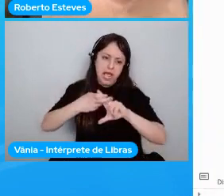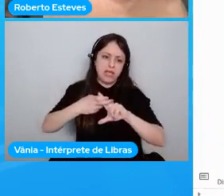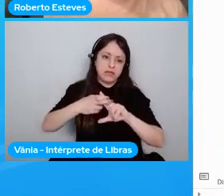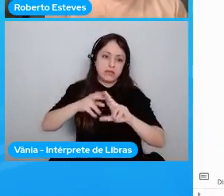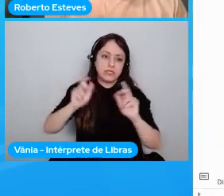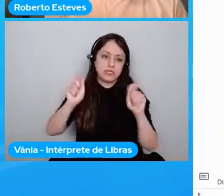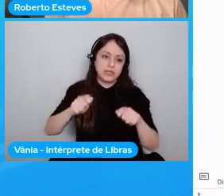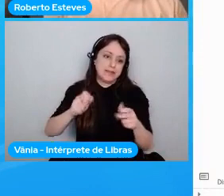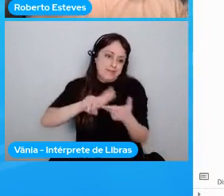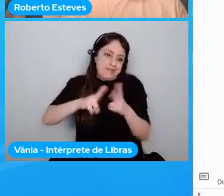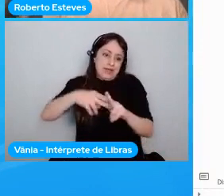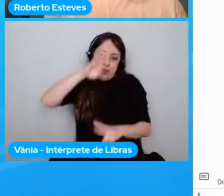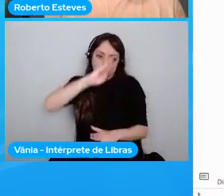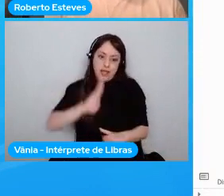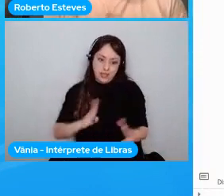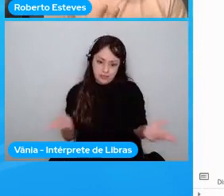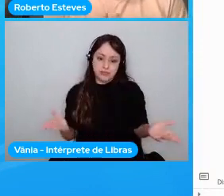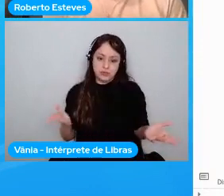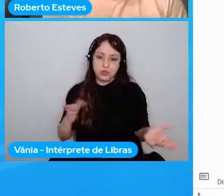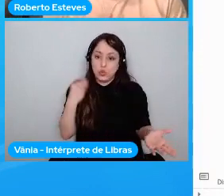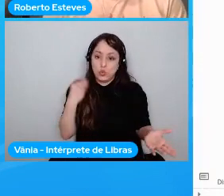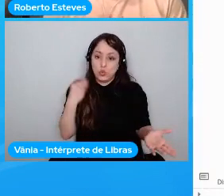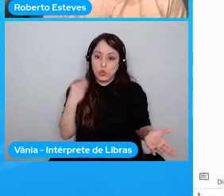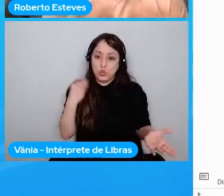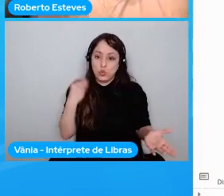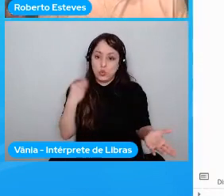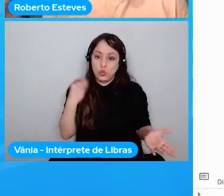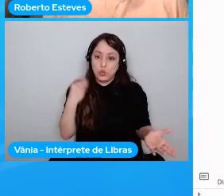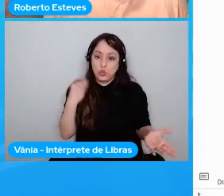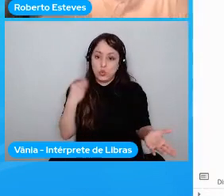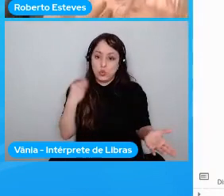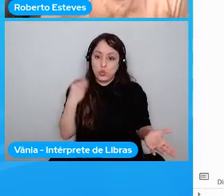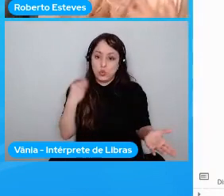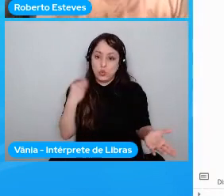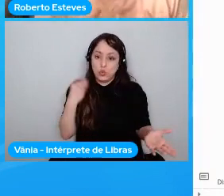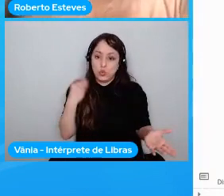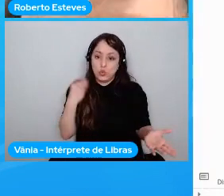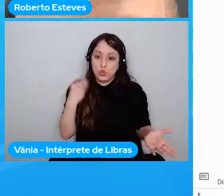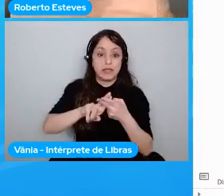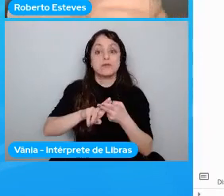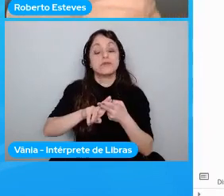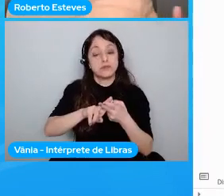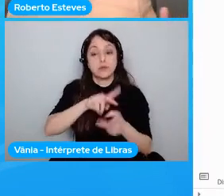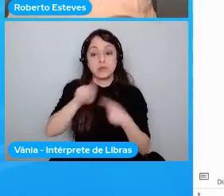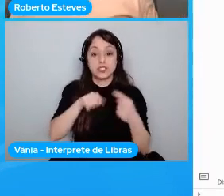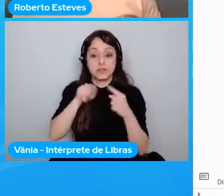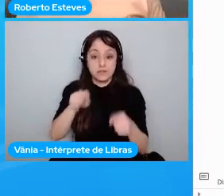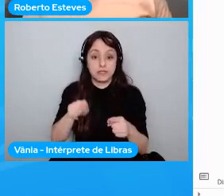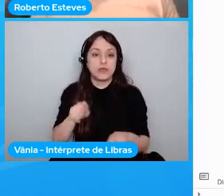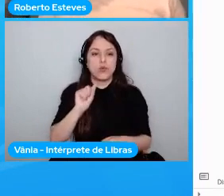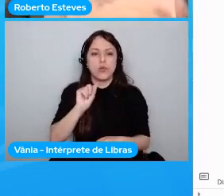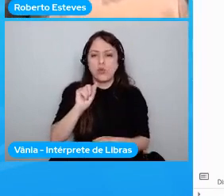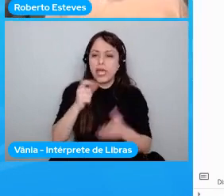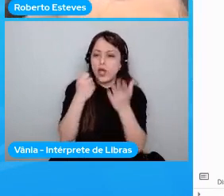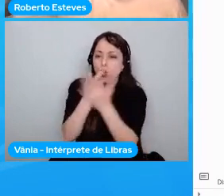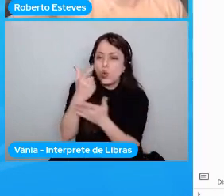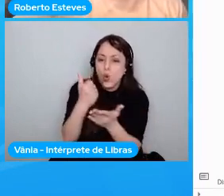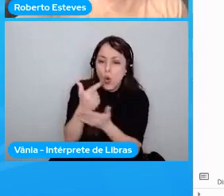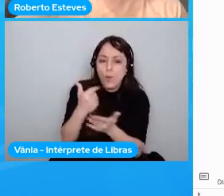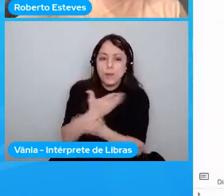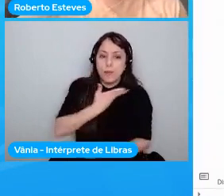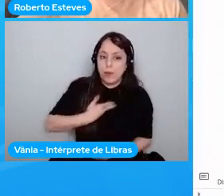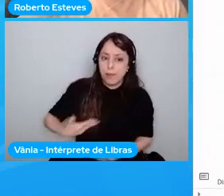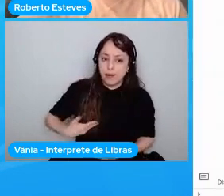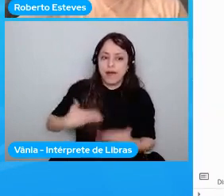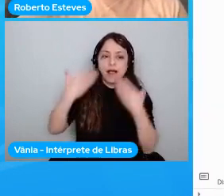Python Brasil. ¿Cómo utilizamos Python para llegar a un objetivo? Que en este caso era analizar las compras públicas utilizando datos